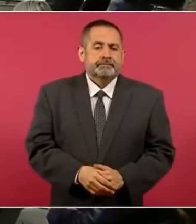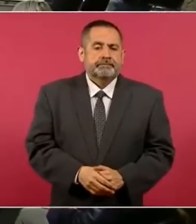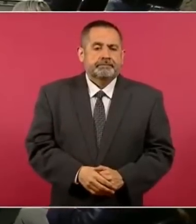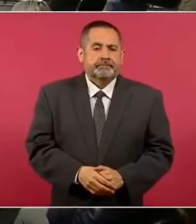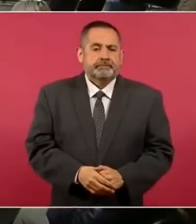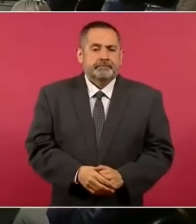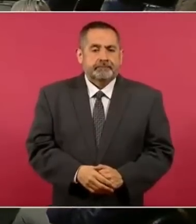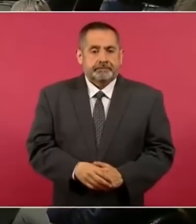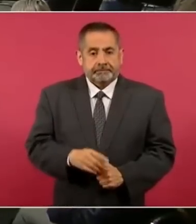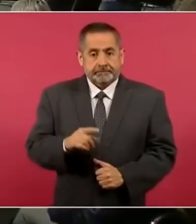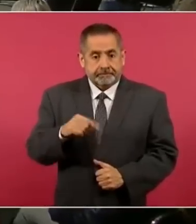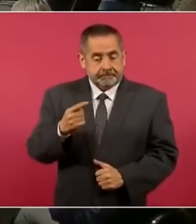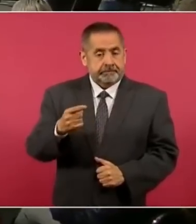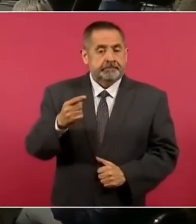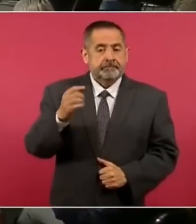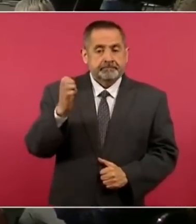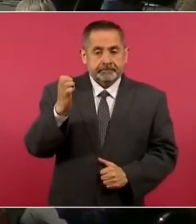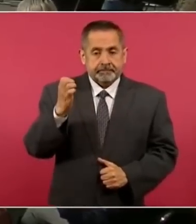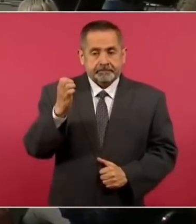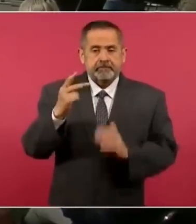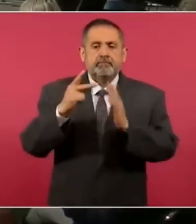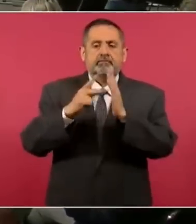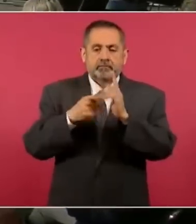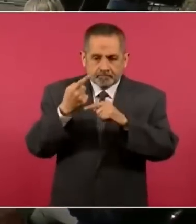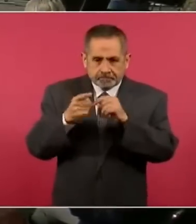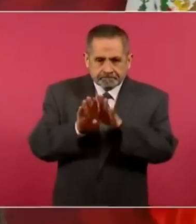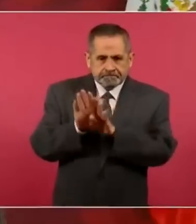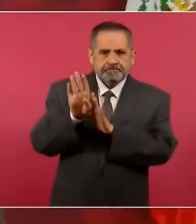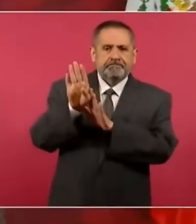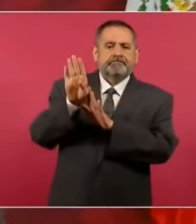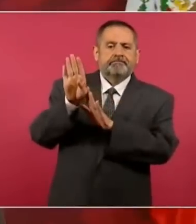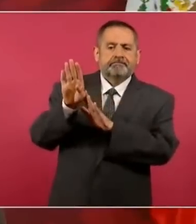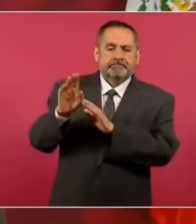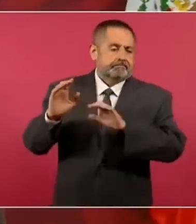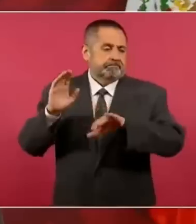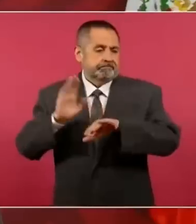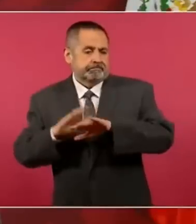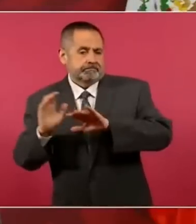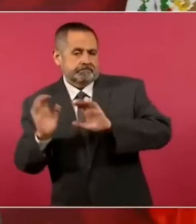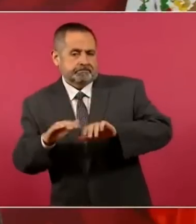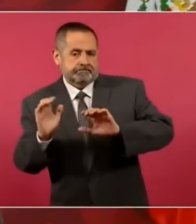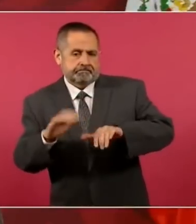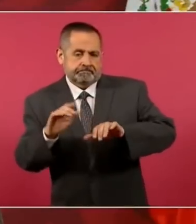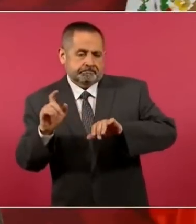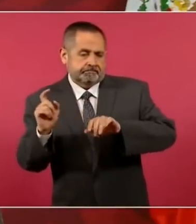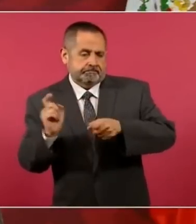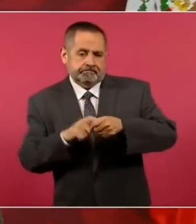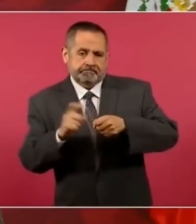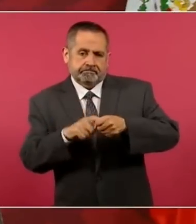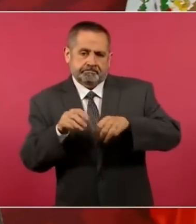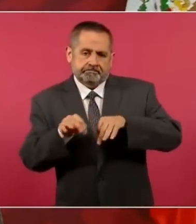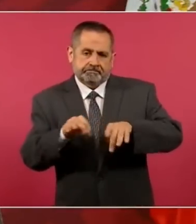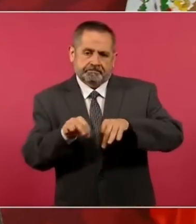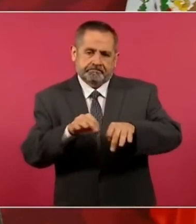Ya para enero vuelven otra vez a contratarlos.